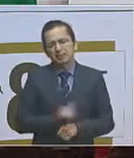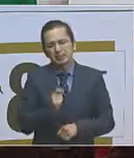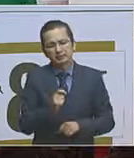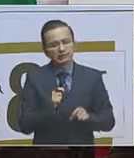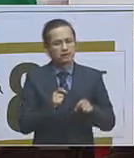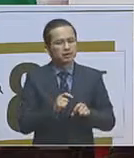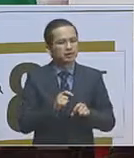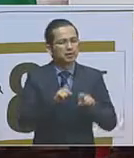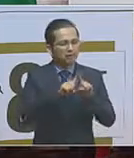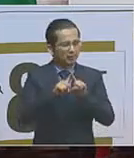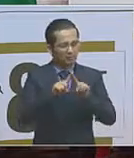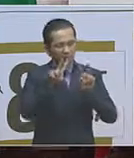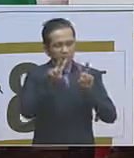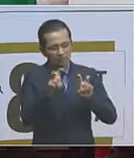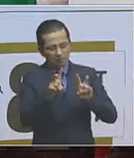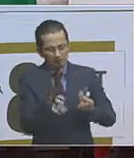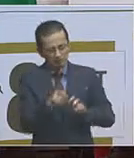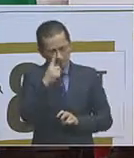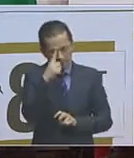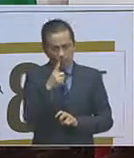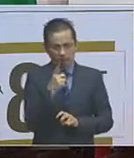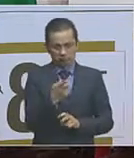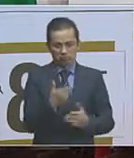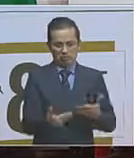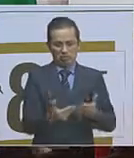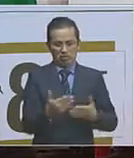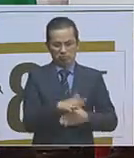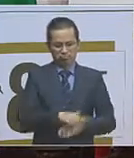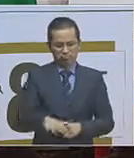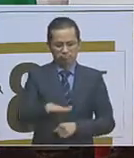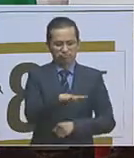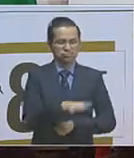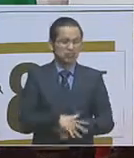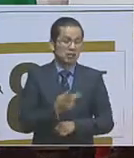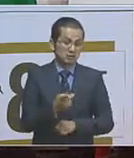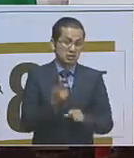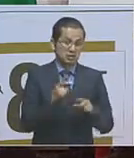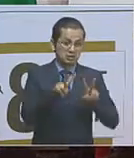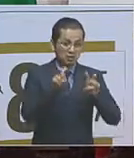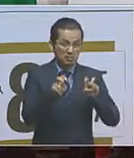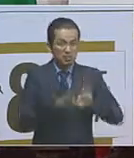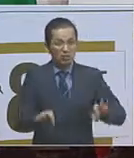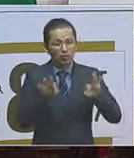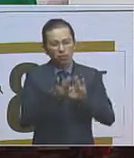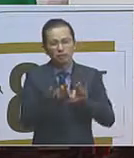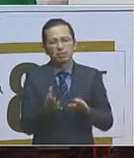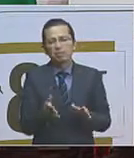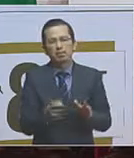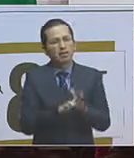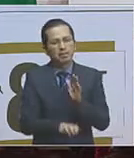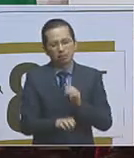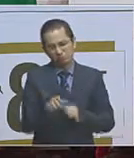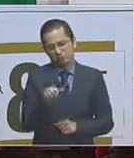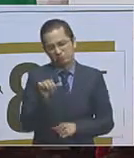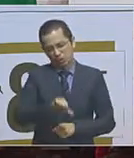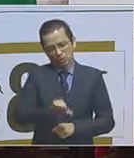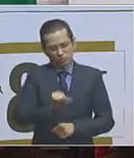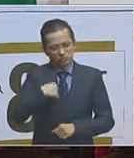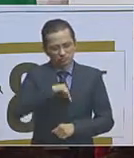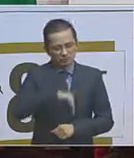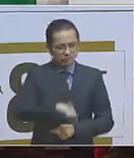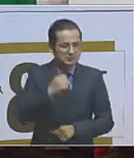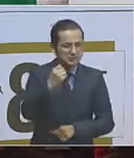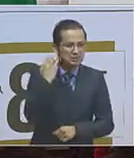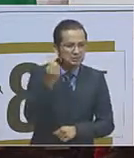al día y los temas muy relevantes en este caso como lo es el título de de nuestro seminario también